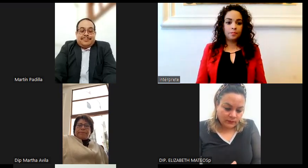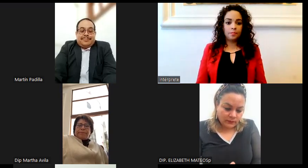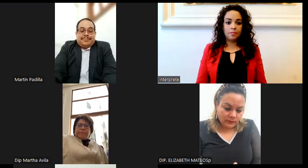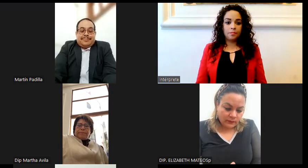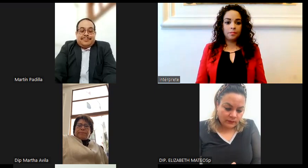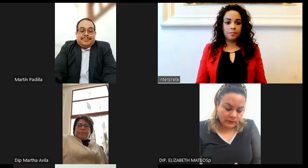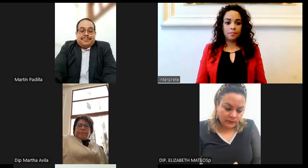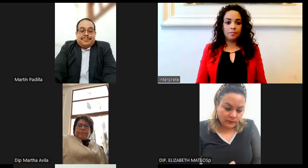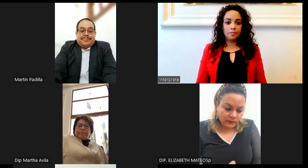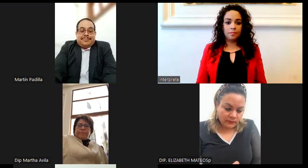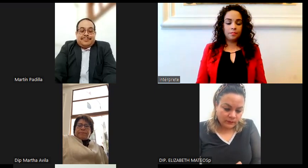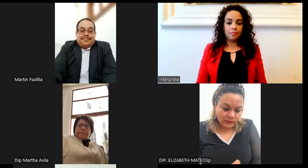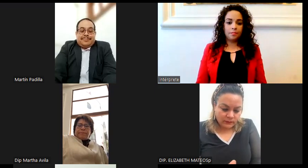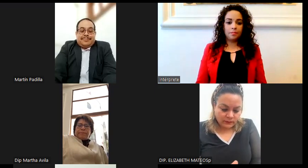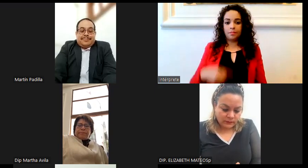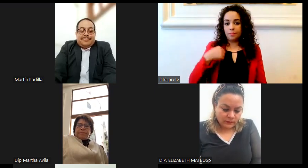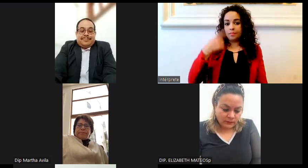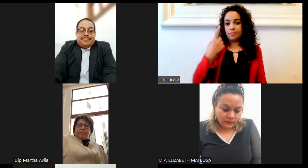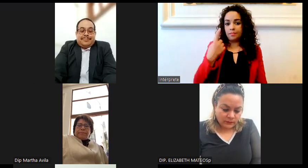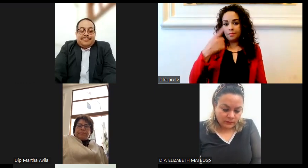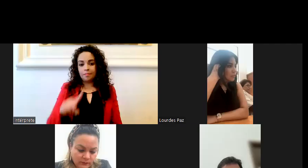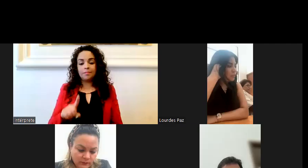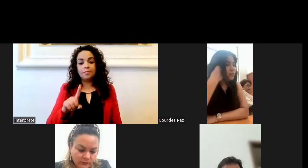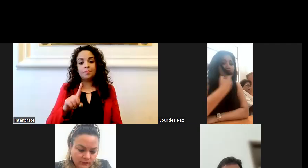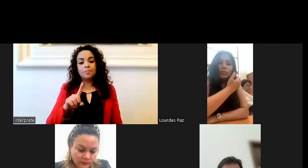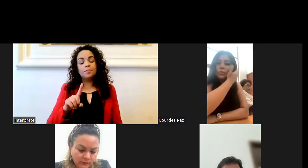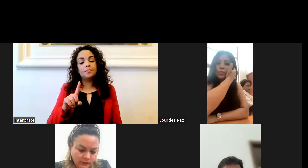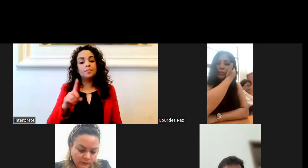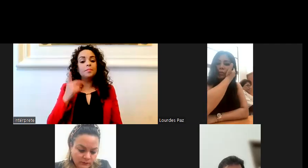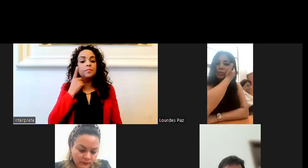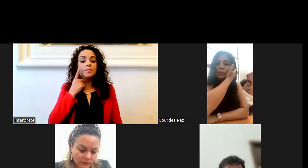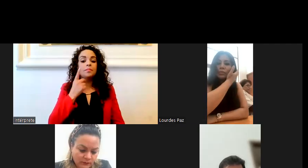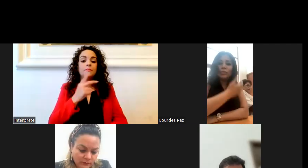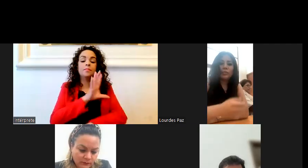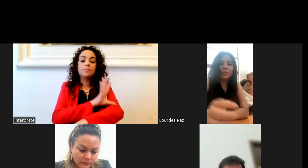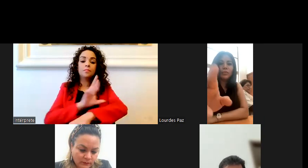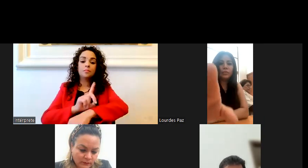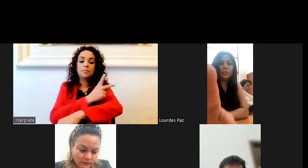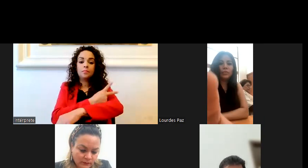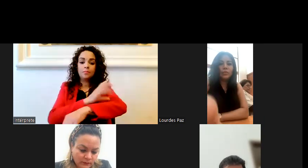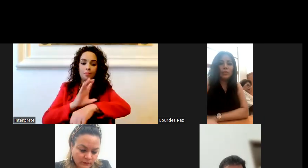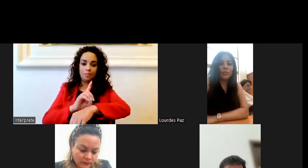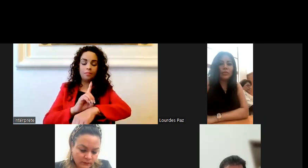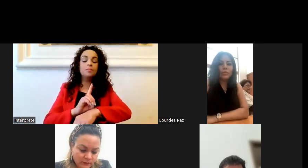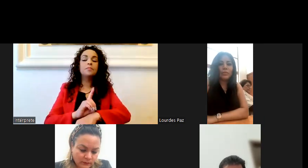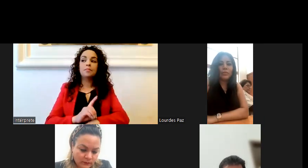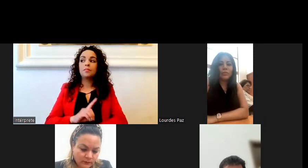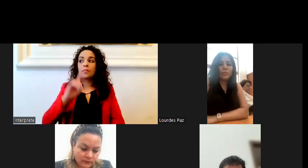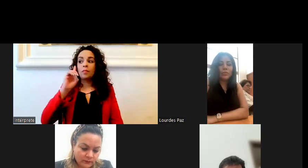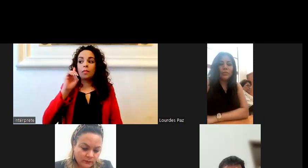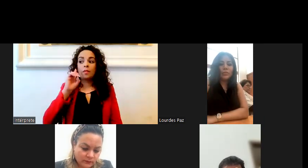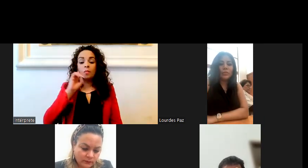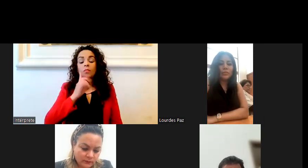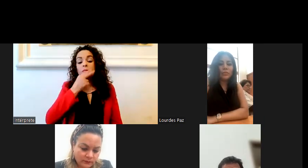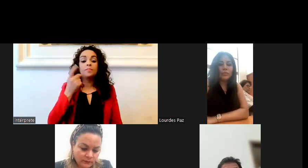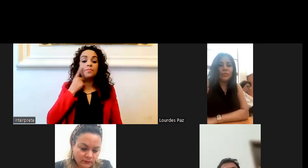Gracias. Por instrucciones de la diputada vicecoordinadora, se le pregunta a las y los diputados presentes si están de